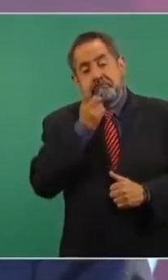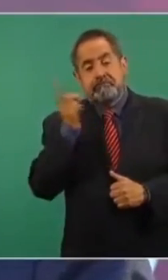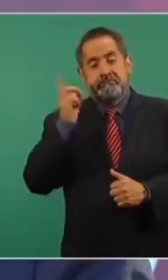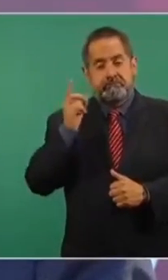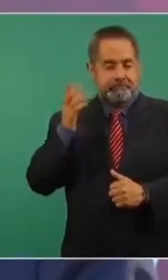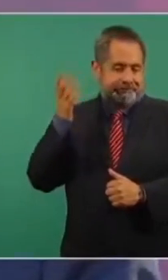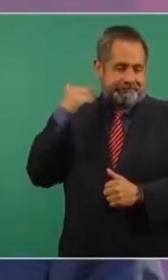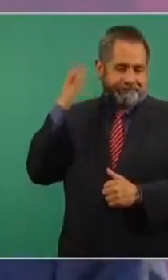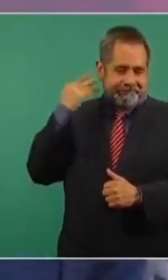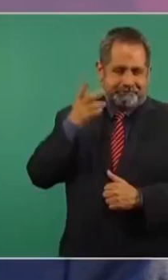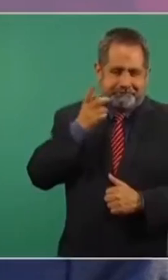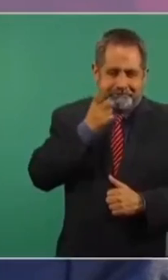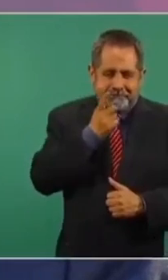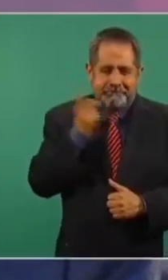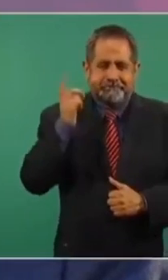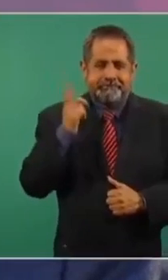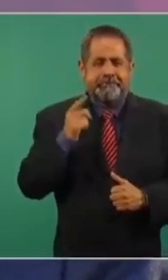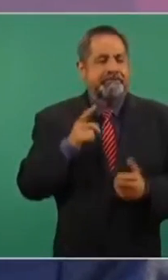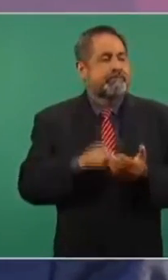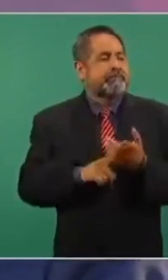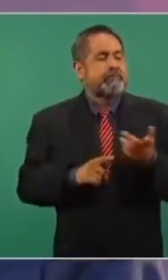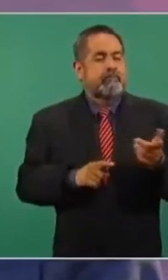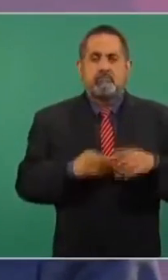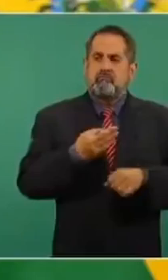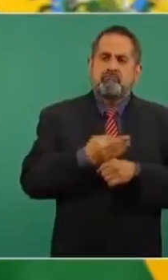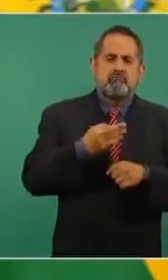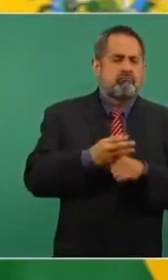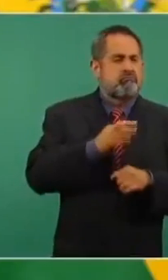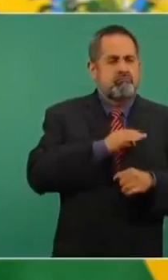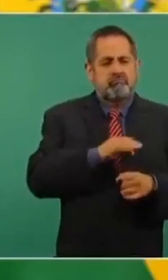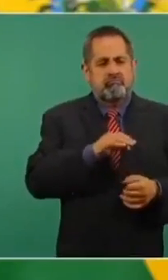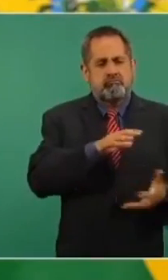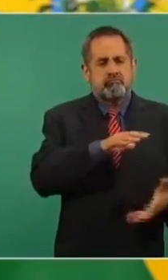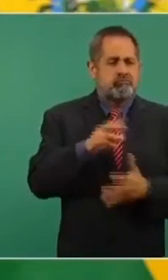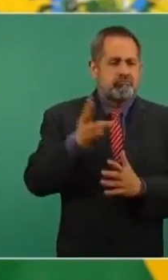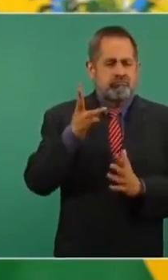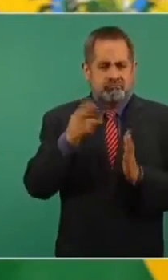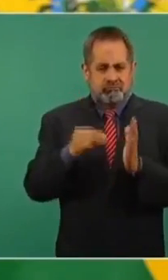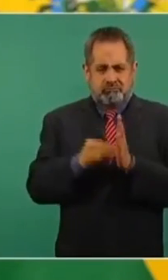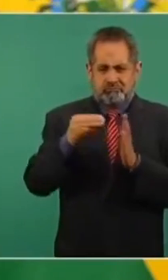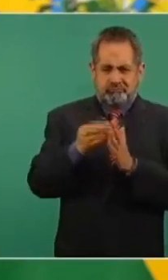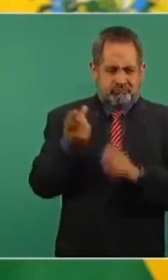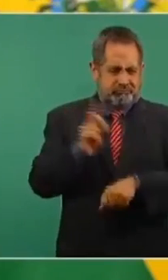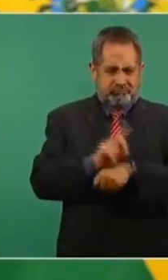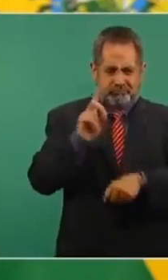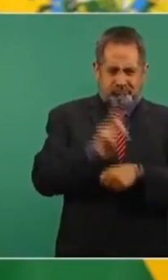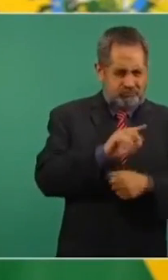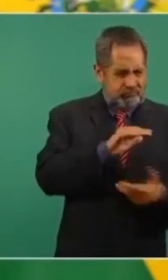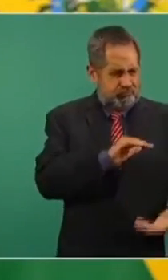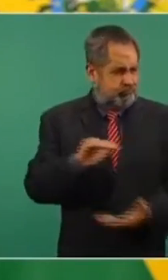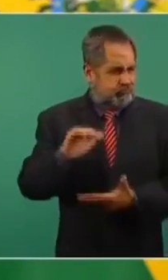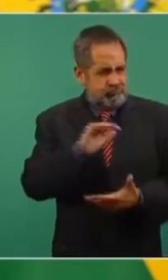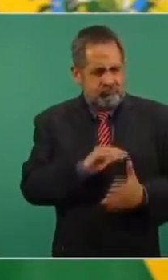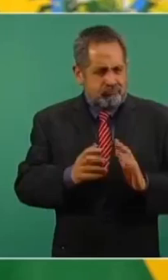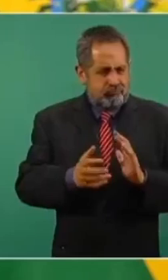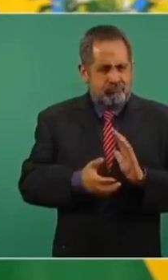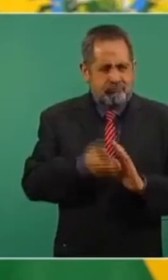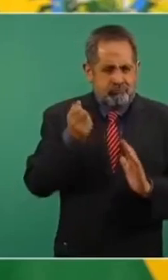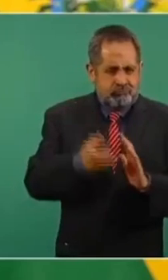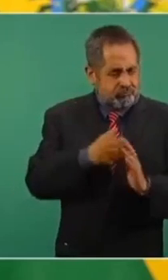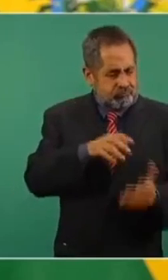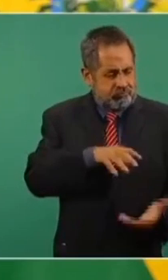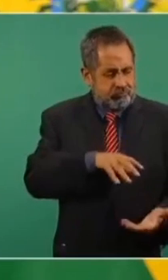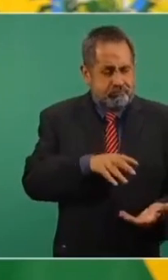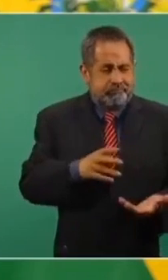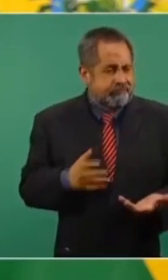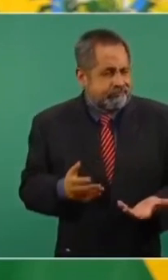produciendo para estos tiempos 3 millones de barriles diarios. ¿Cuál fue